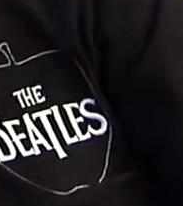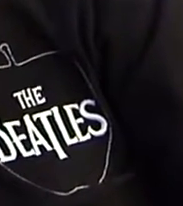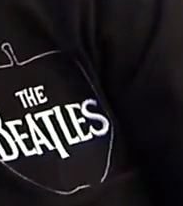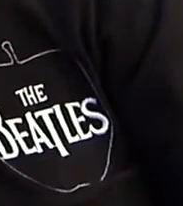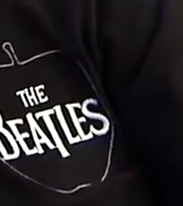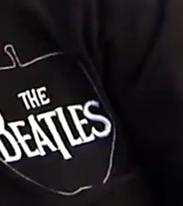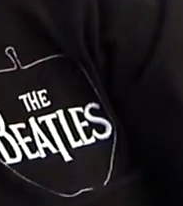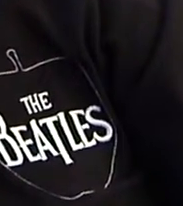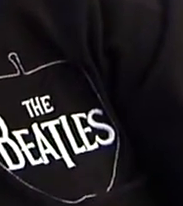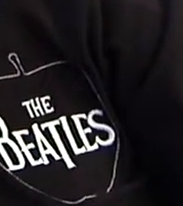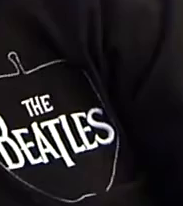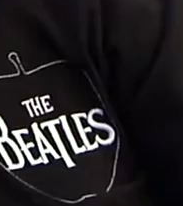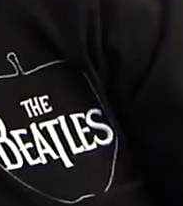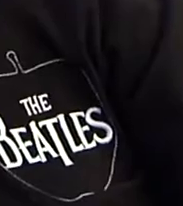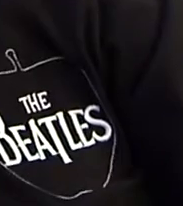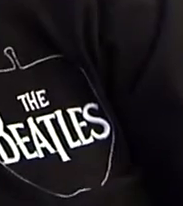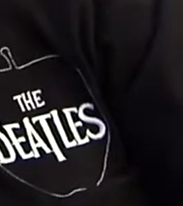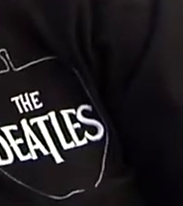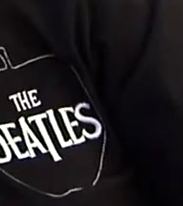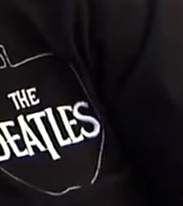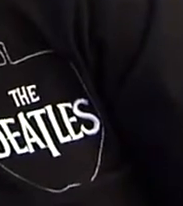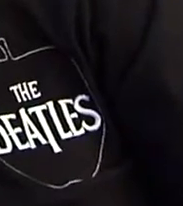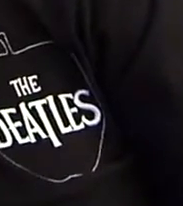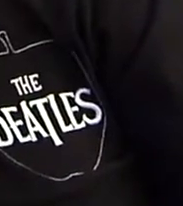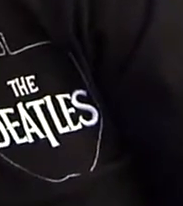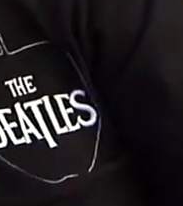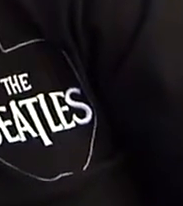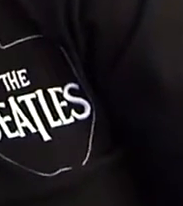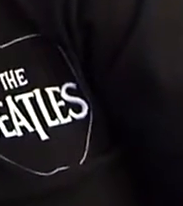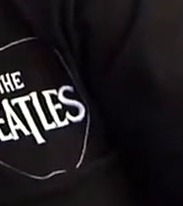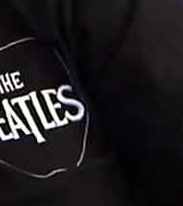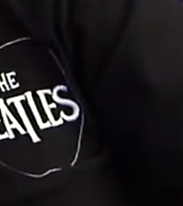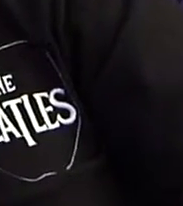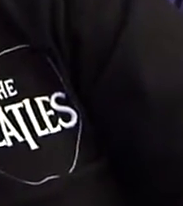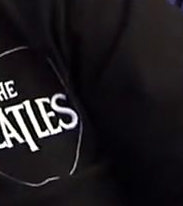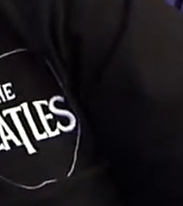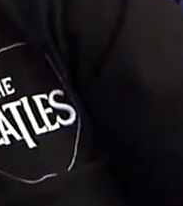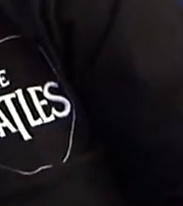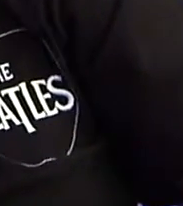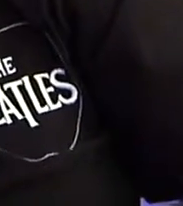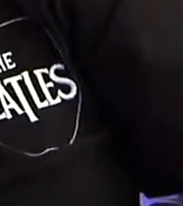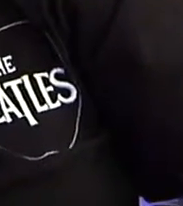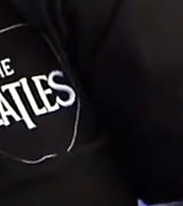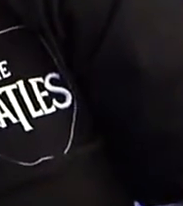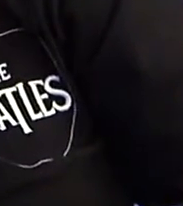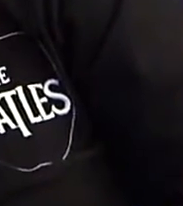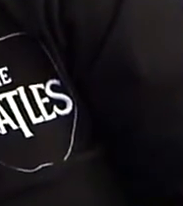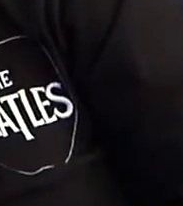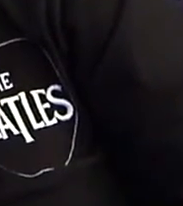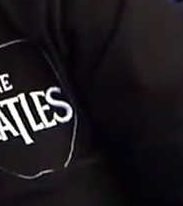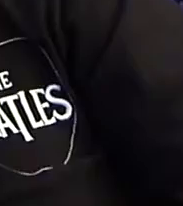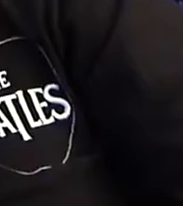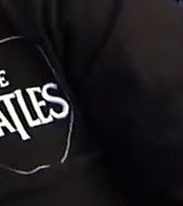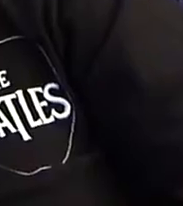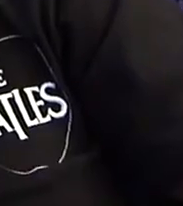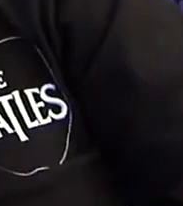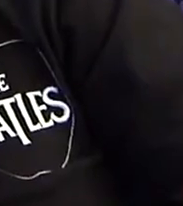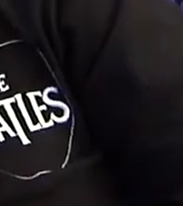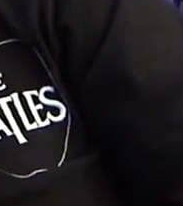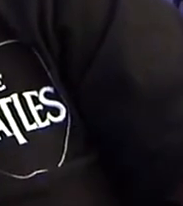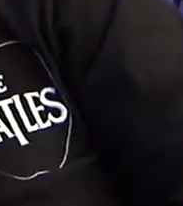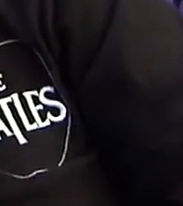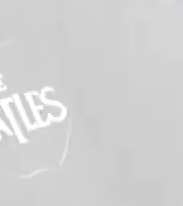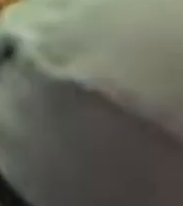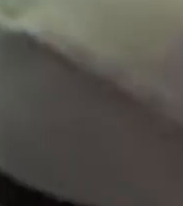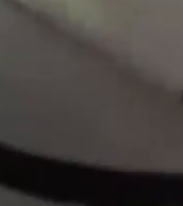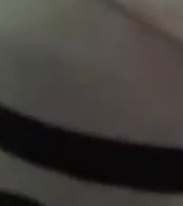Garralda, al gobierno capitalino. También mi agradecimiento, pues cambia nuestro destino con esta palmada